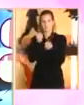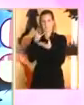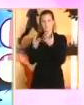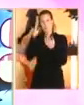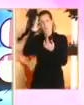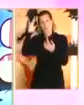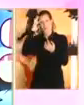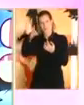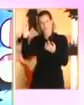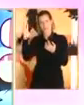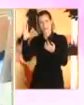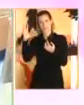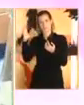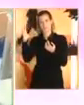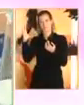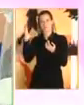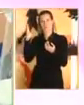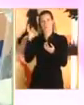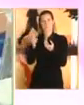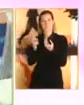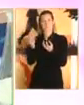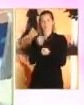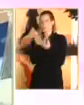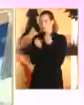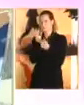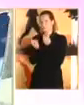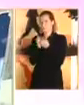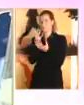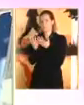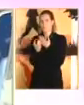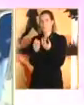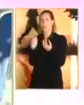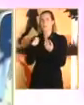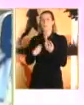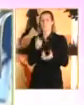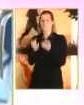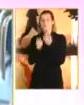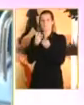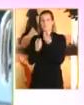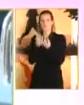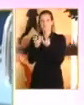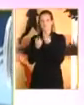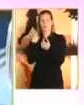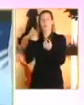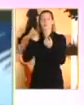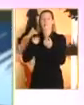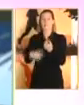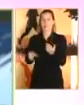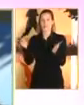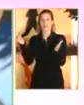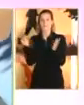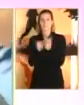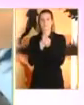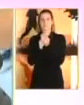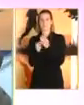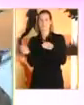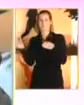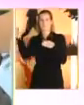dice Celia, que esto está hirviendo, ¿no? Uh-huh. En el momento en que esta infusión hierve, añadimos una cucharadita pequeña de espino